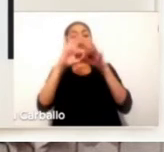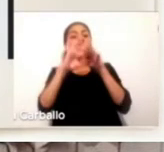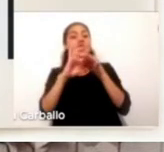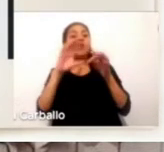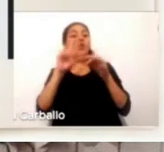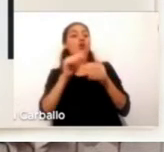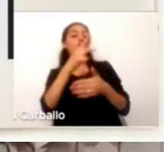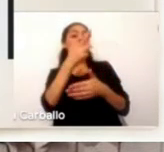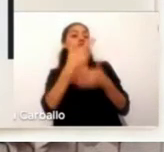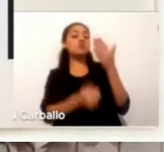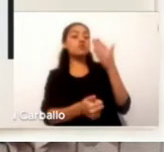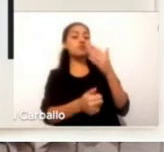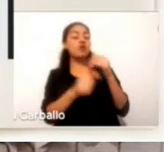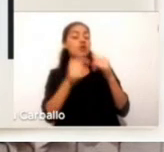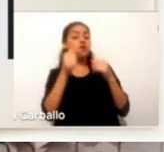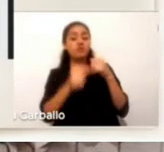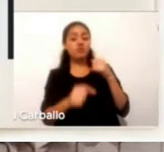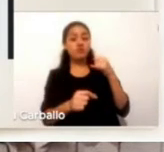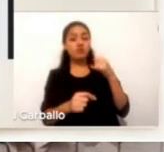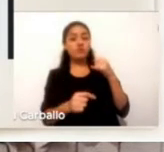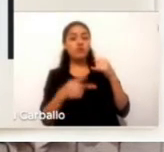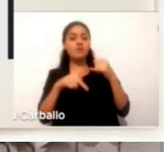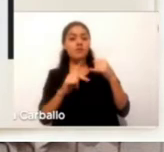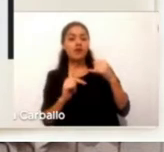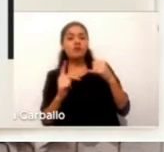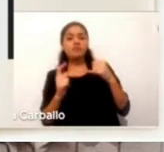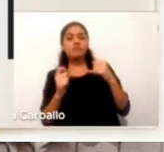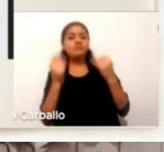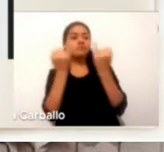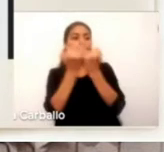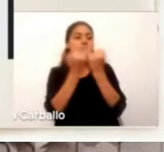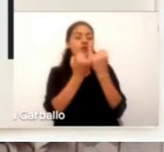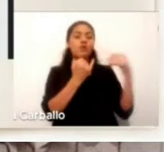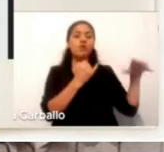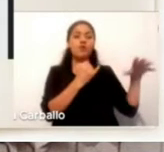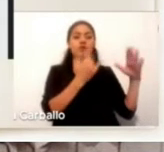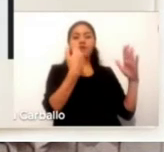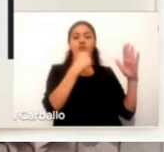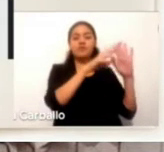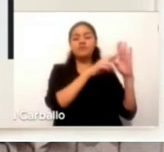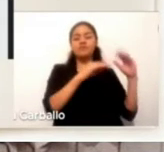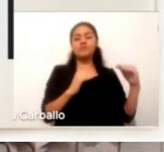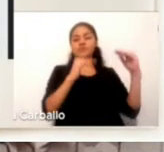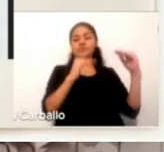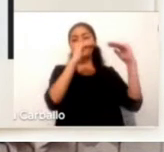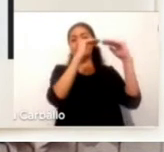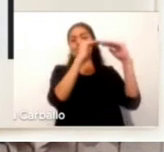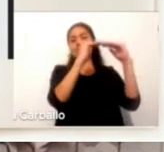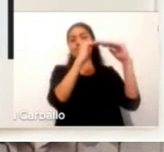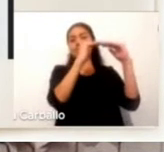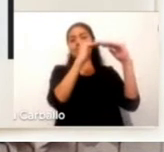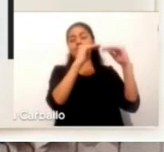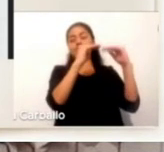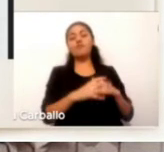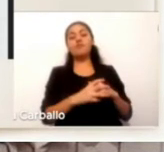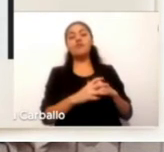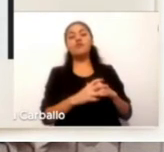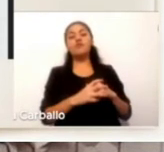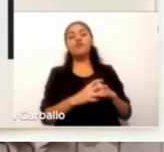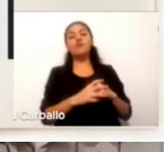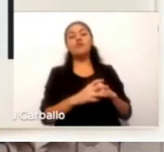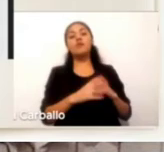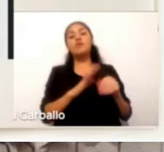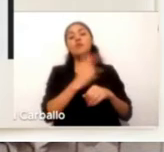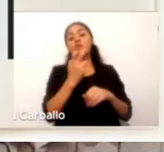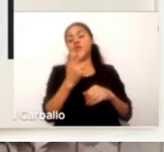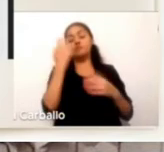final, el cual coincide con los otros dos rubros fundamentales, por lo que no se actualizó la causal de nulidad de casilla en estudio por haberse